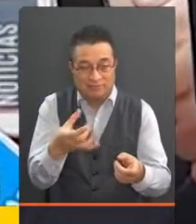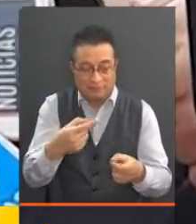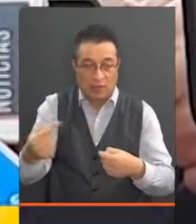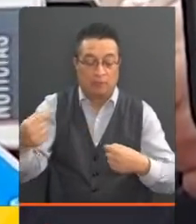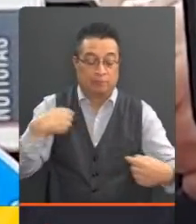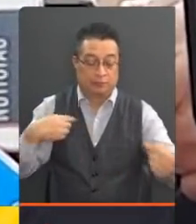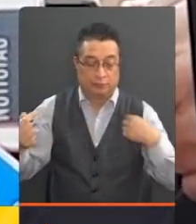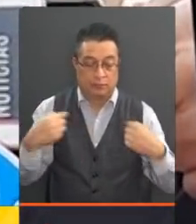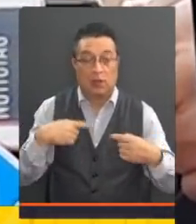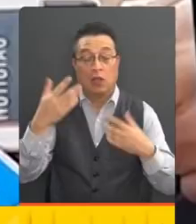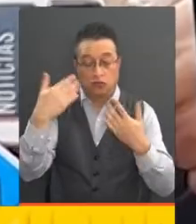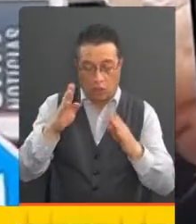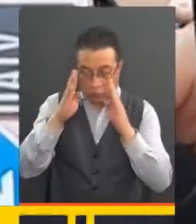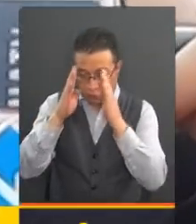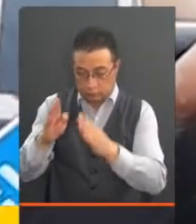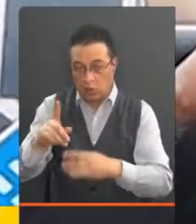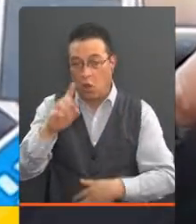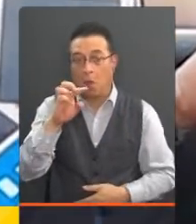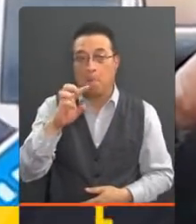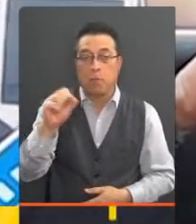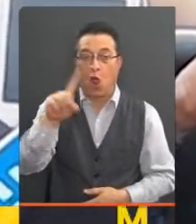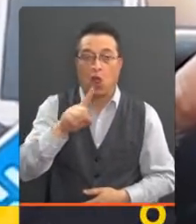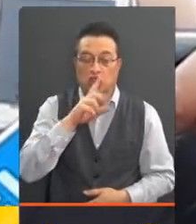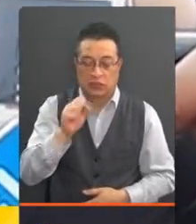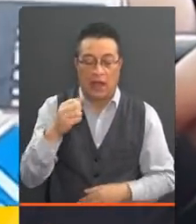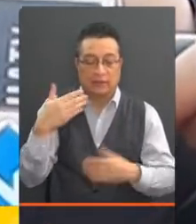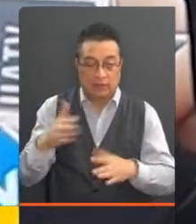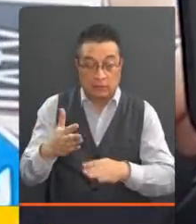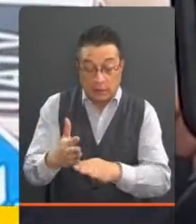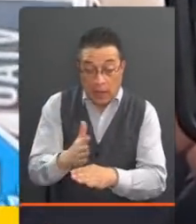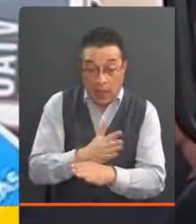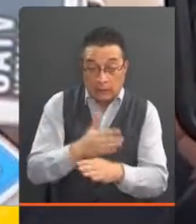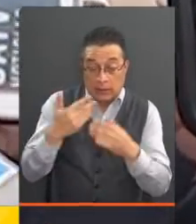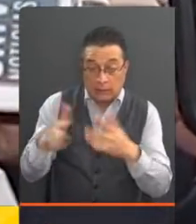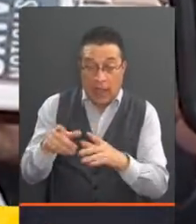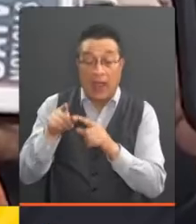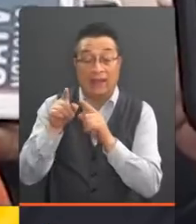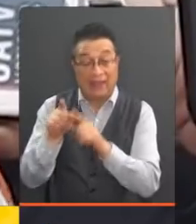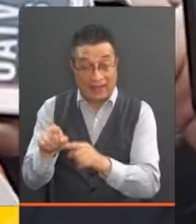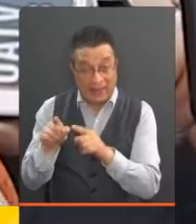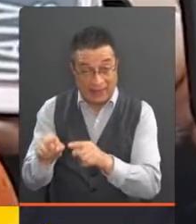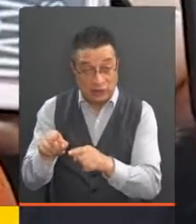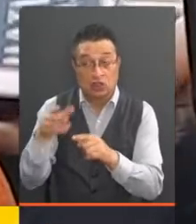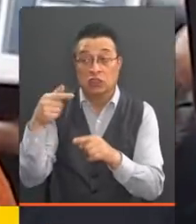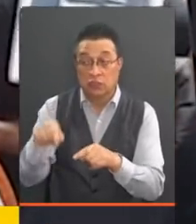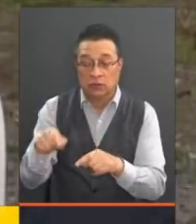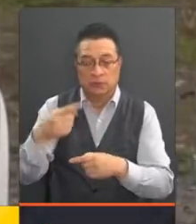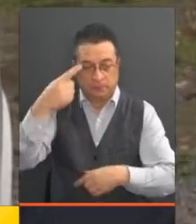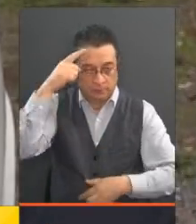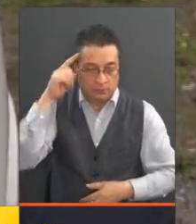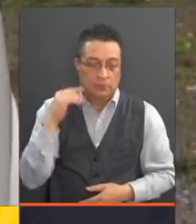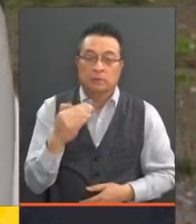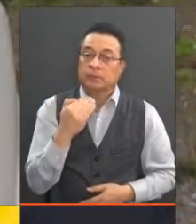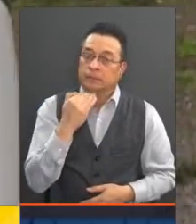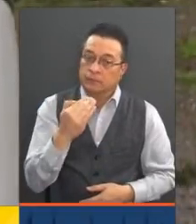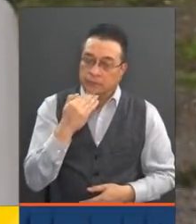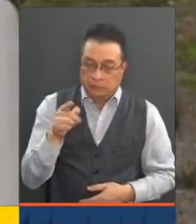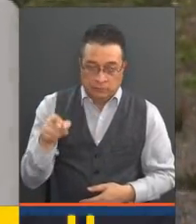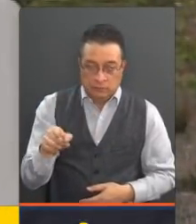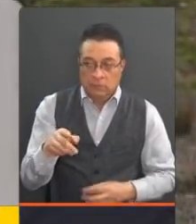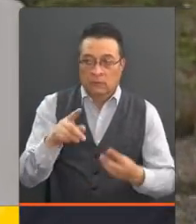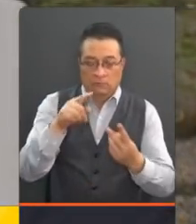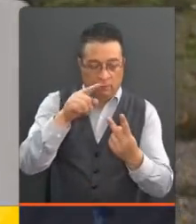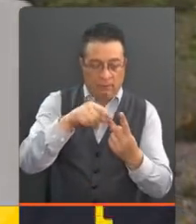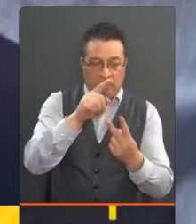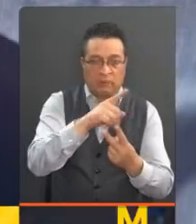ya fueron atendidos en la Posta Manzanar preliminarmente y ellos están con lesiones leves. Se trata de